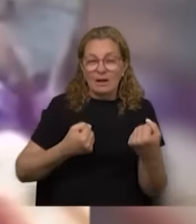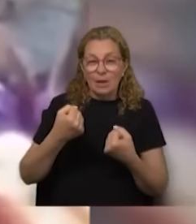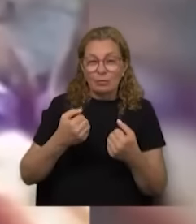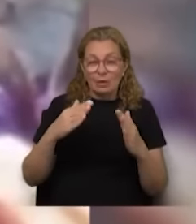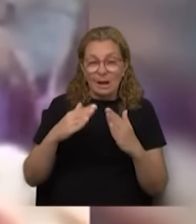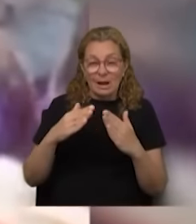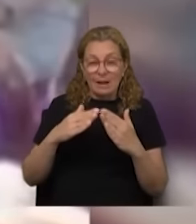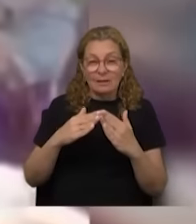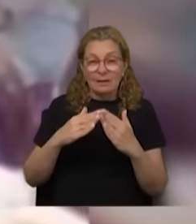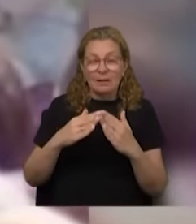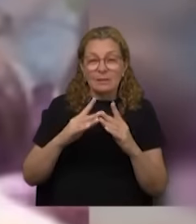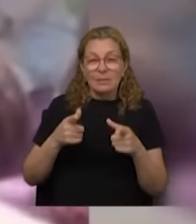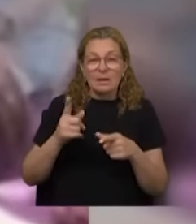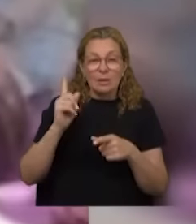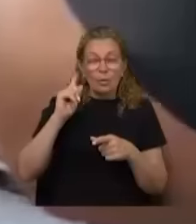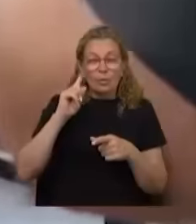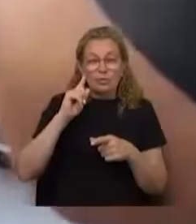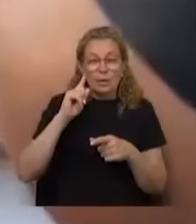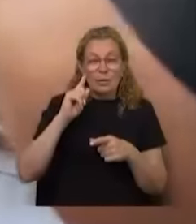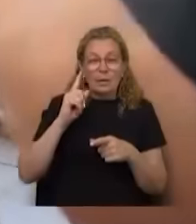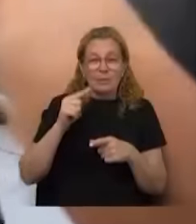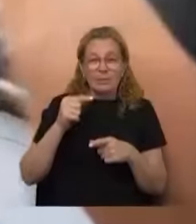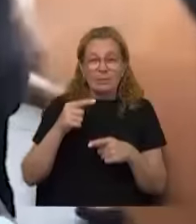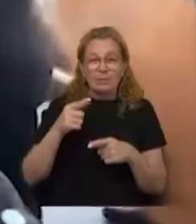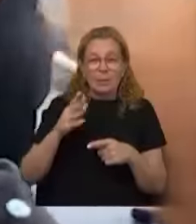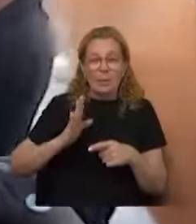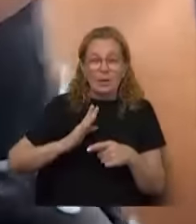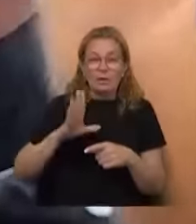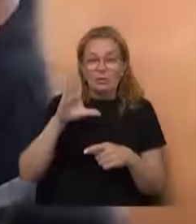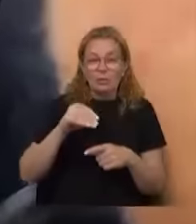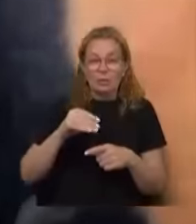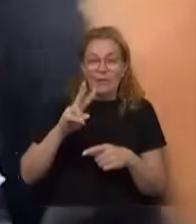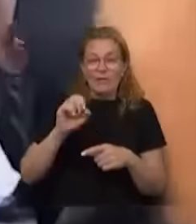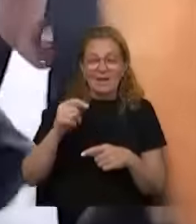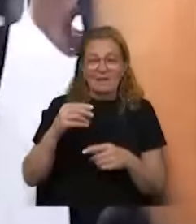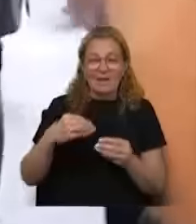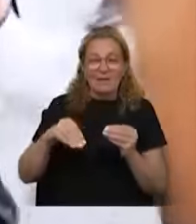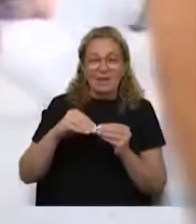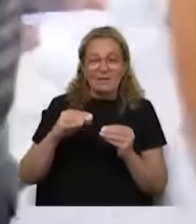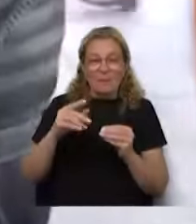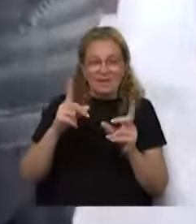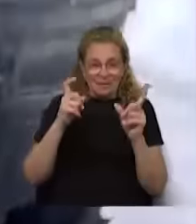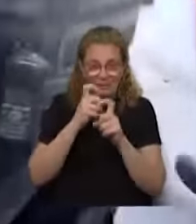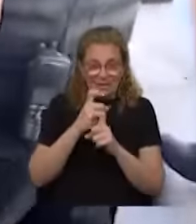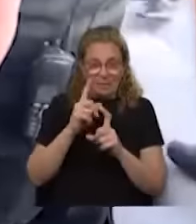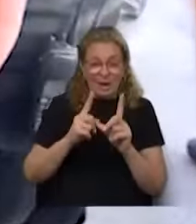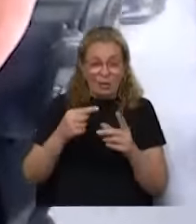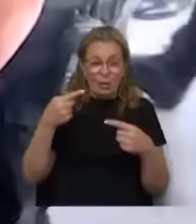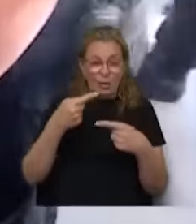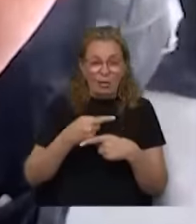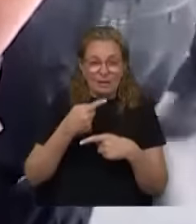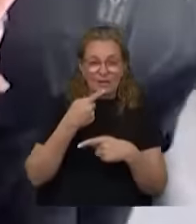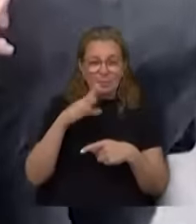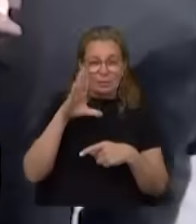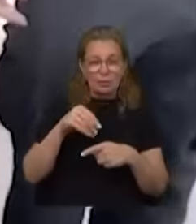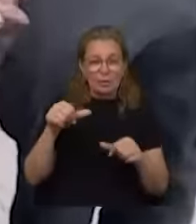su domicilio mientras escuchaba en directo el fallo cuando sos mujer todo te lo hacen 20 veces más difícil y Si por algo me castigan no solamente es por